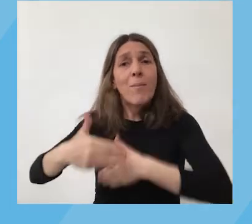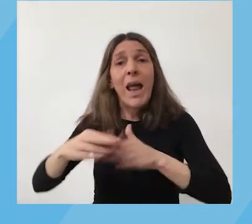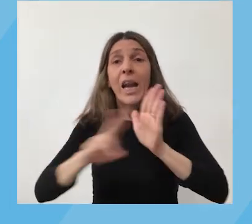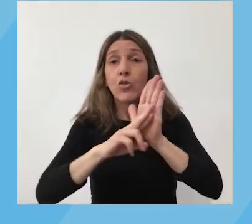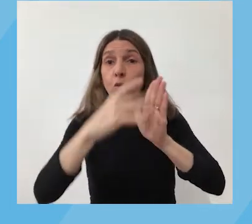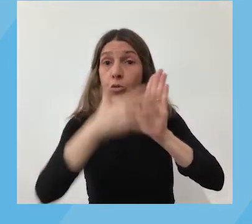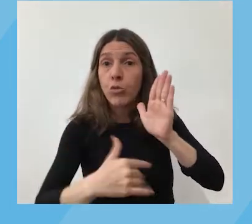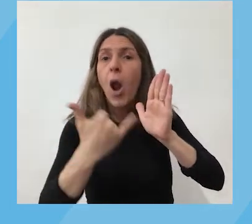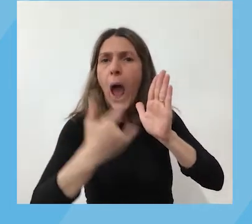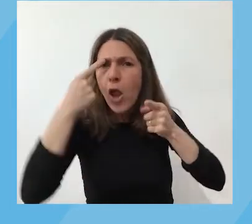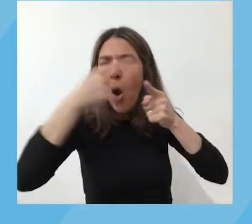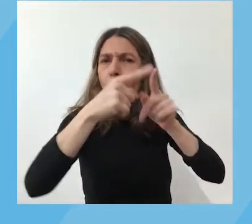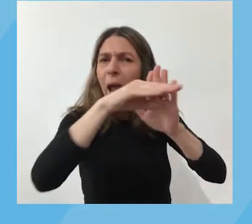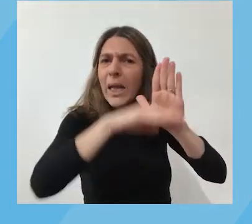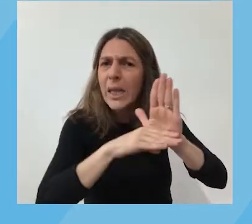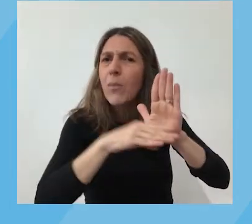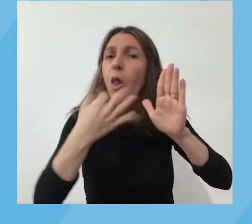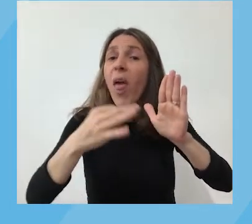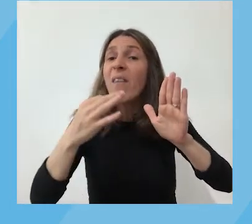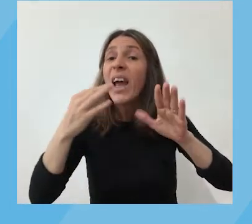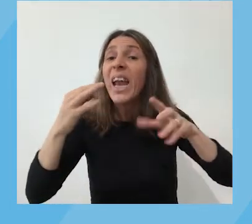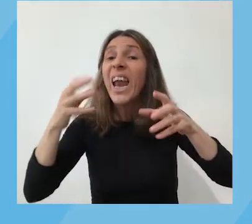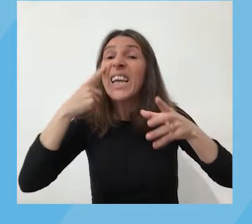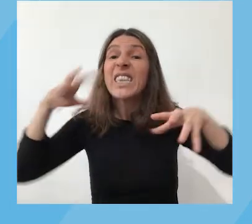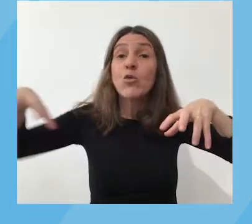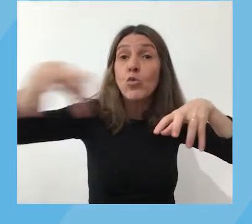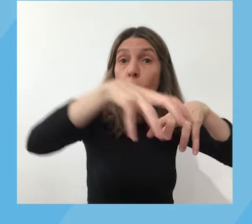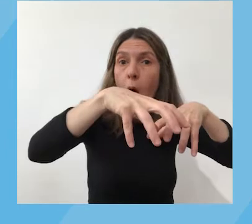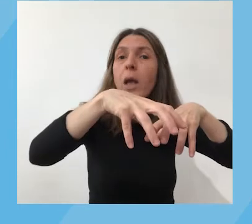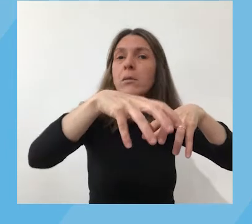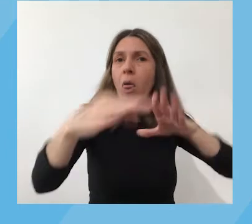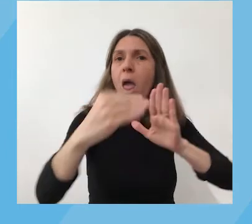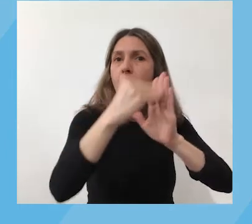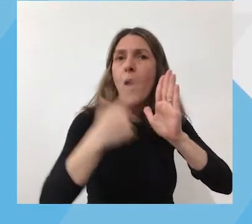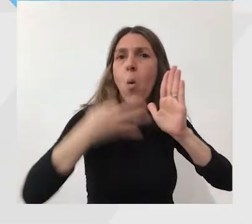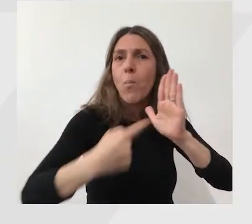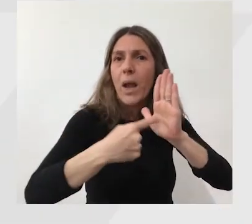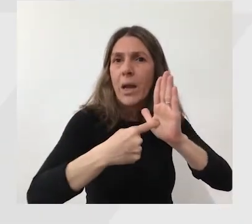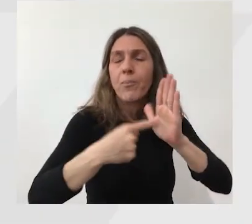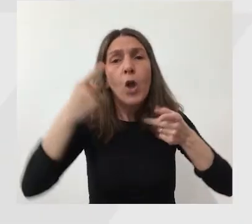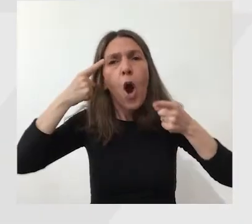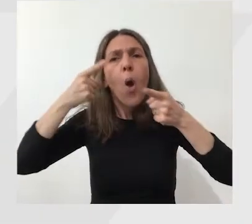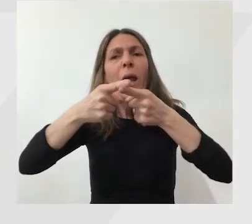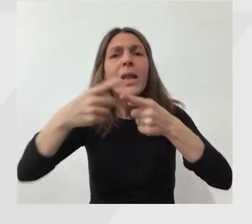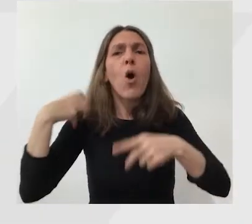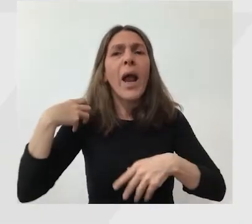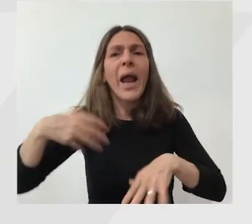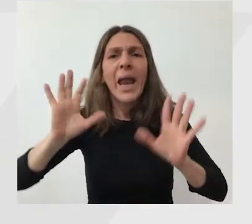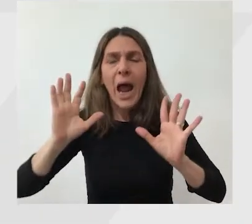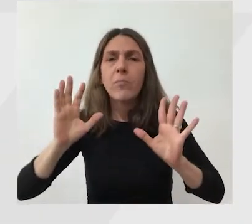con discapacidad en esta resolución se fijan los objetivos que deben tener las instituciones que se presenten objetivos generales